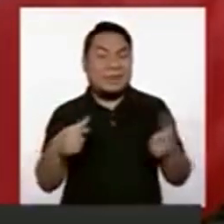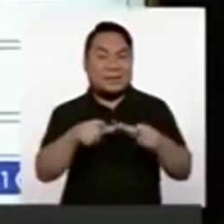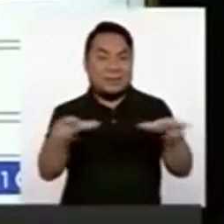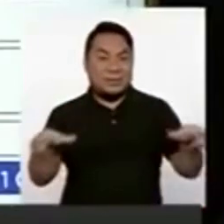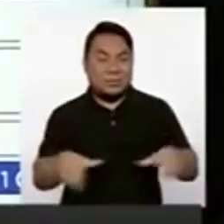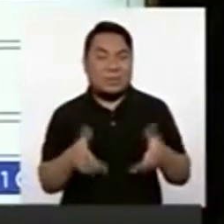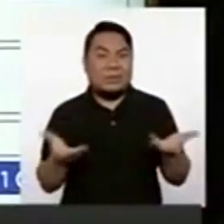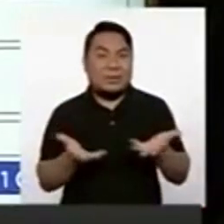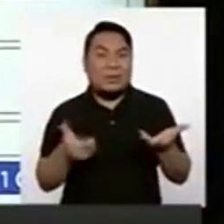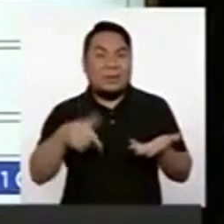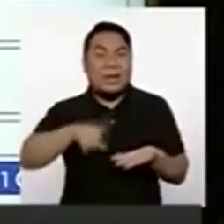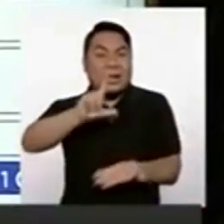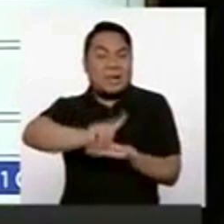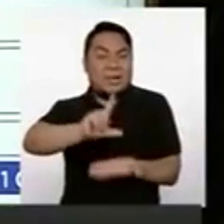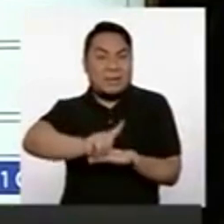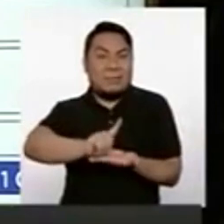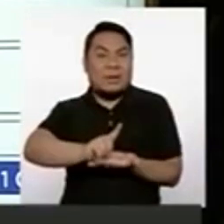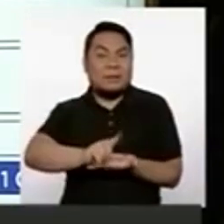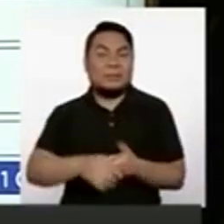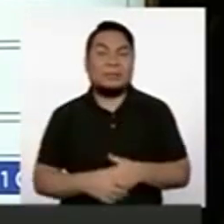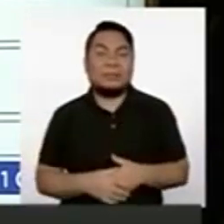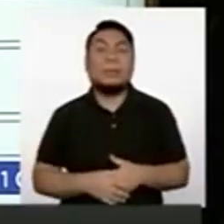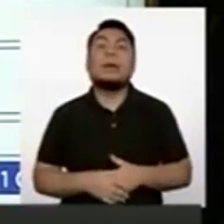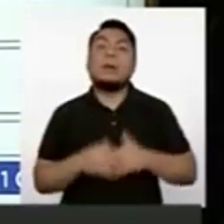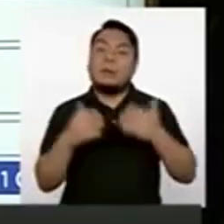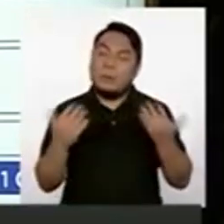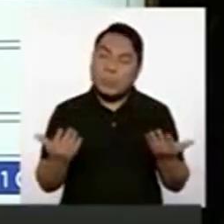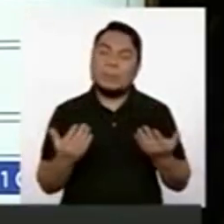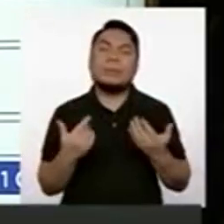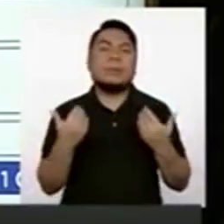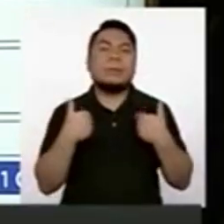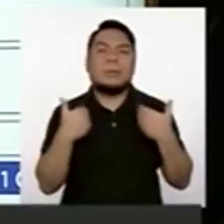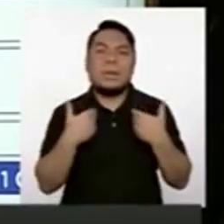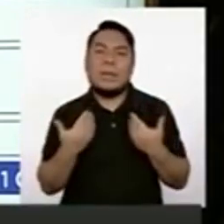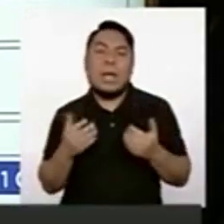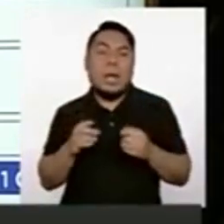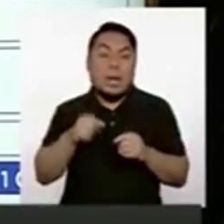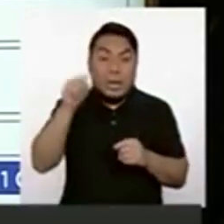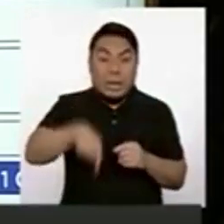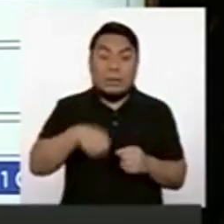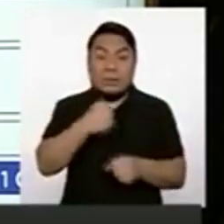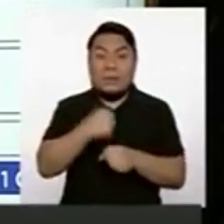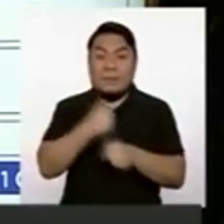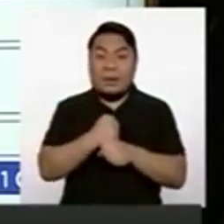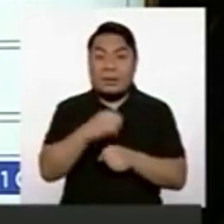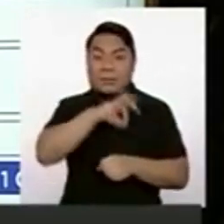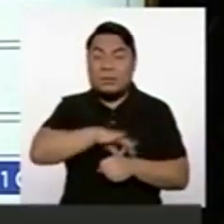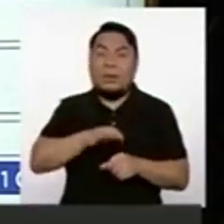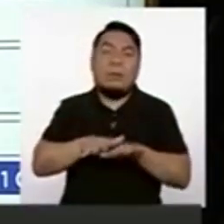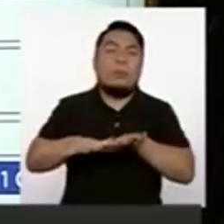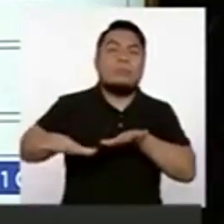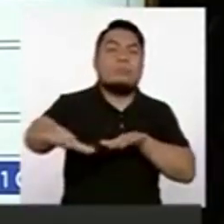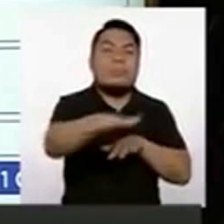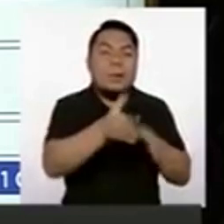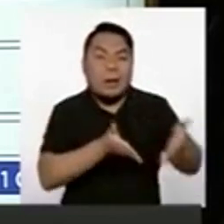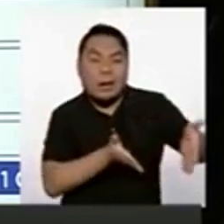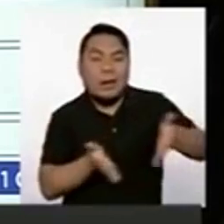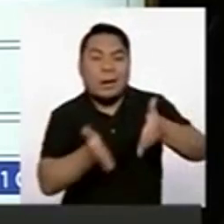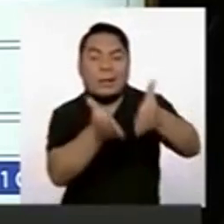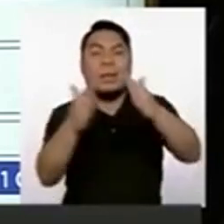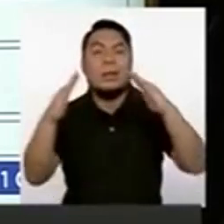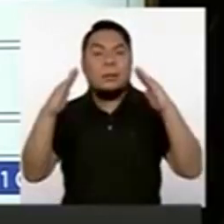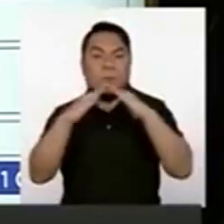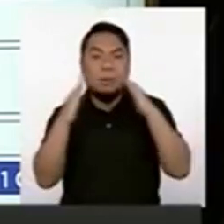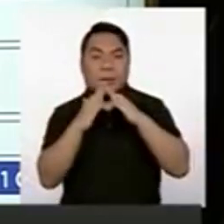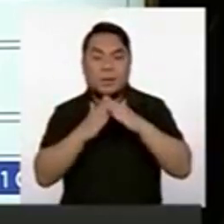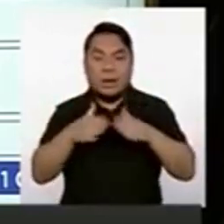ciudad de Lima Metropolitana, pero tiene un alcance en carreteras, en viviendas,